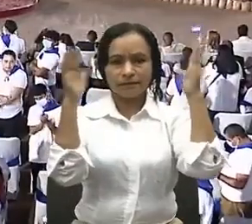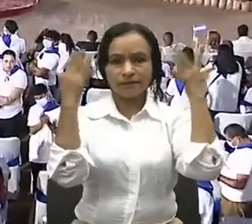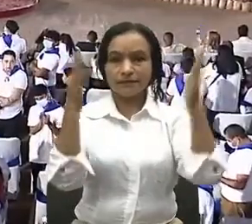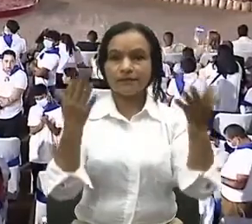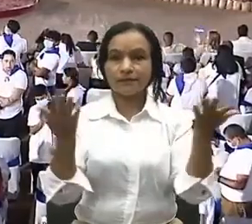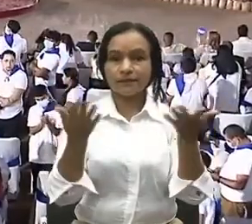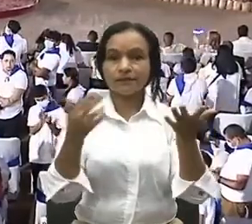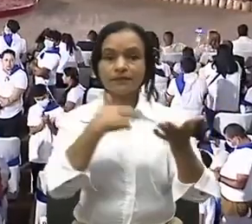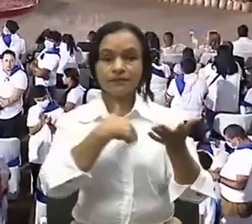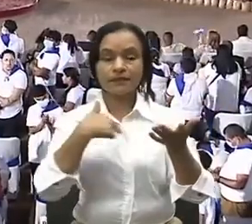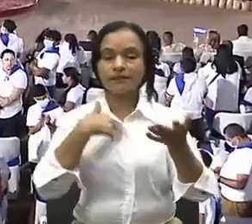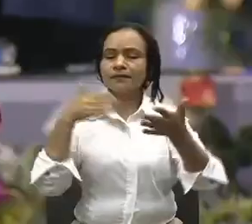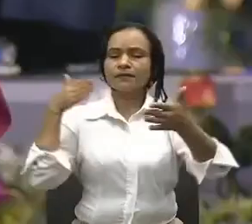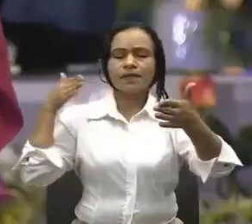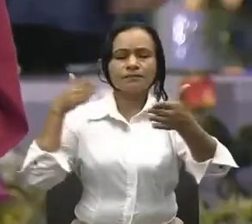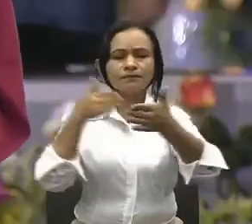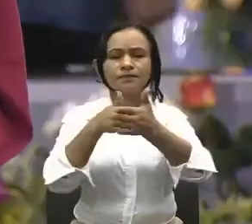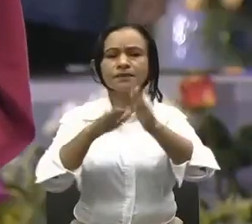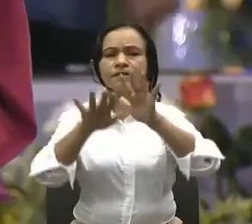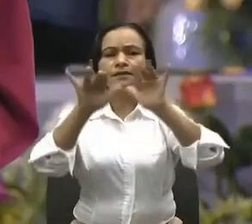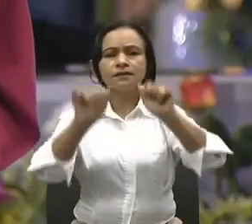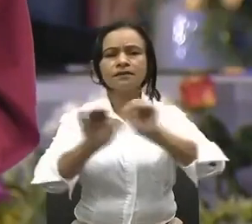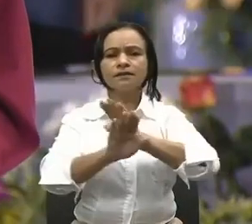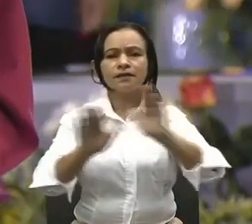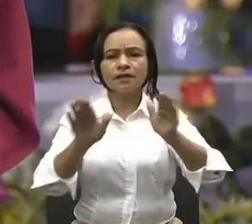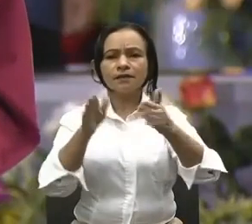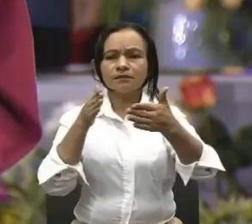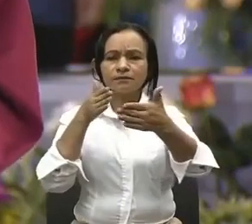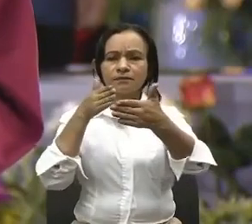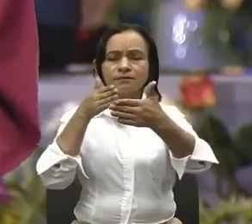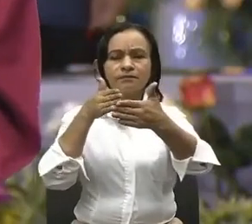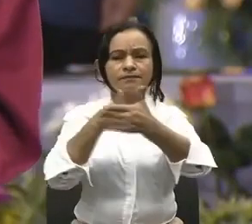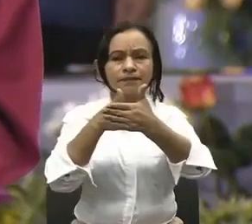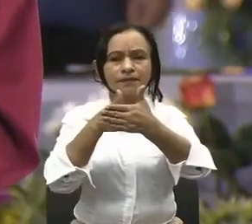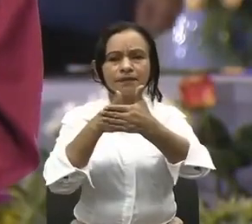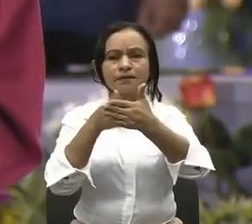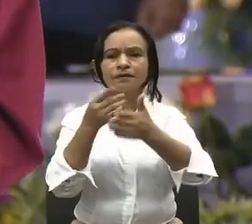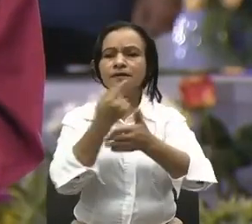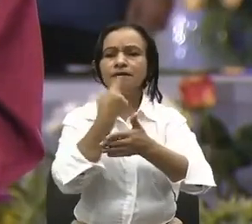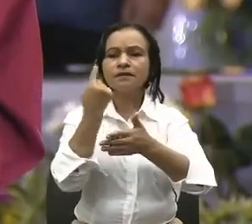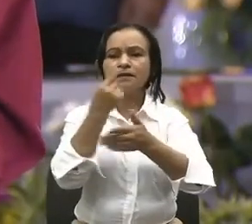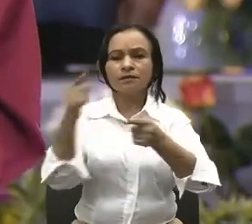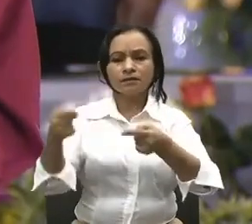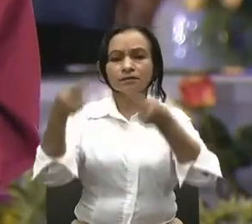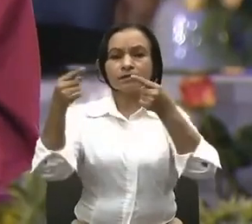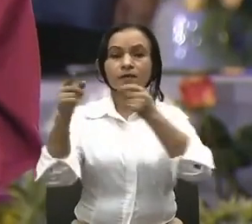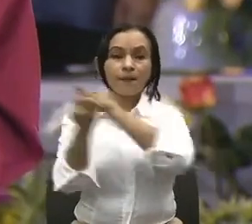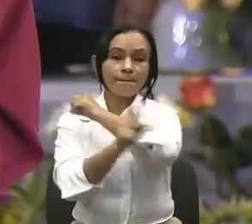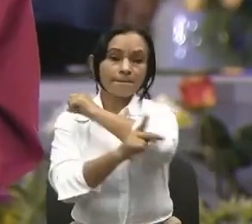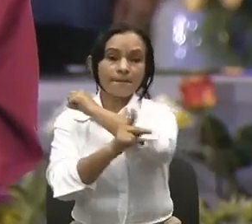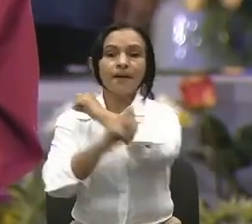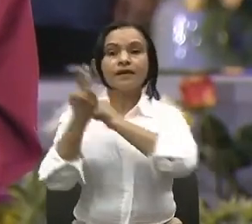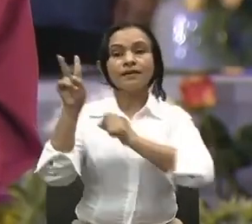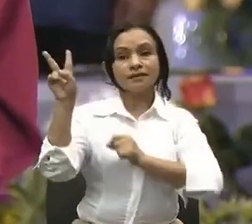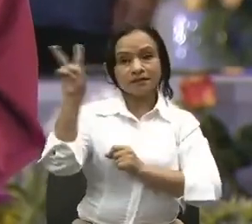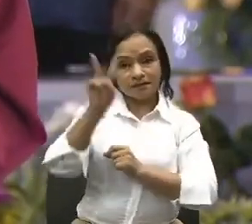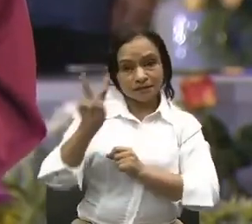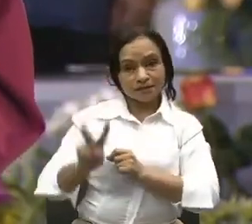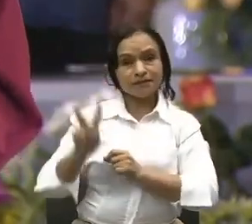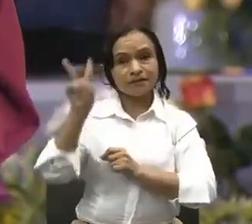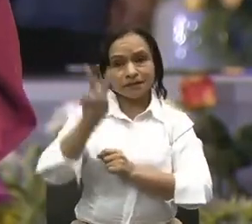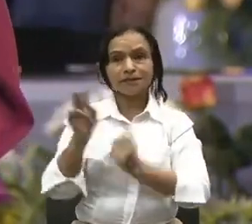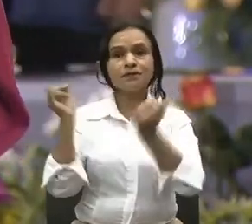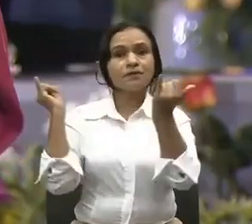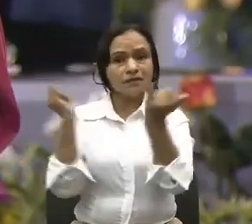Y que cese el bloqueo en contra de la hermana República Bolivariana de